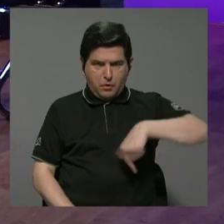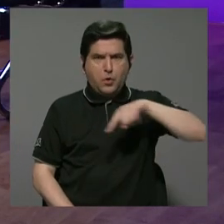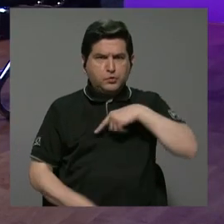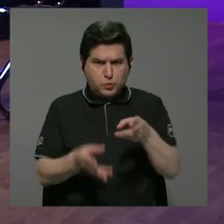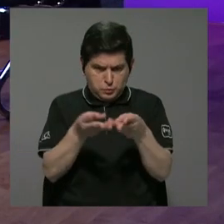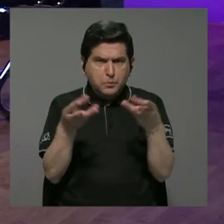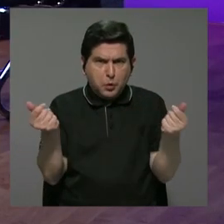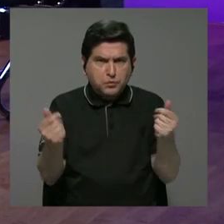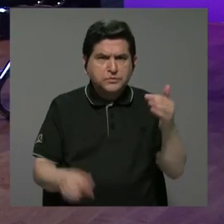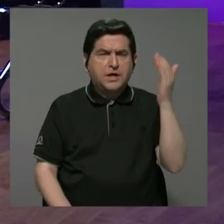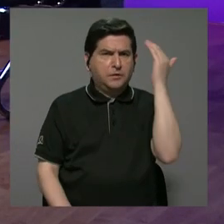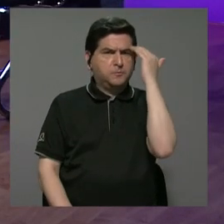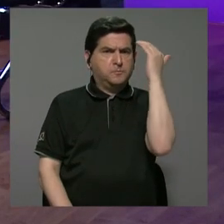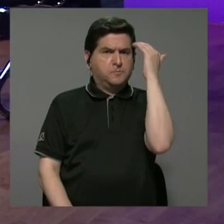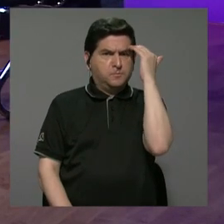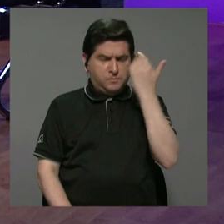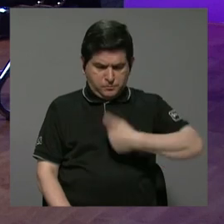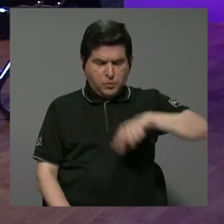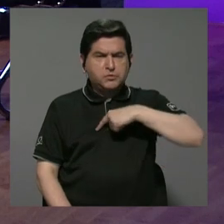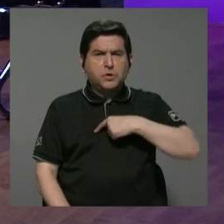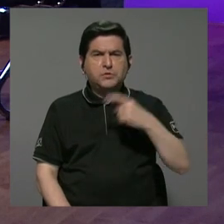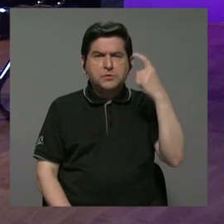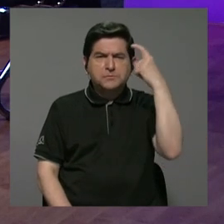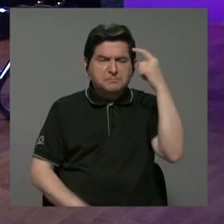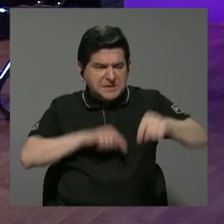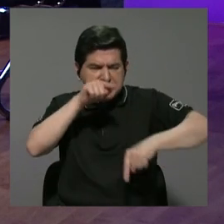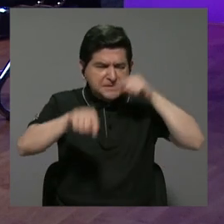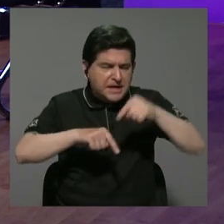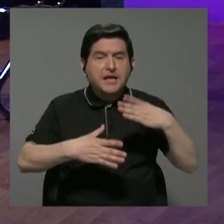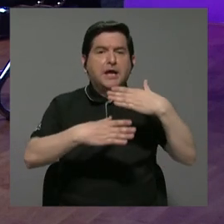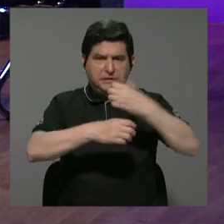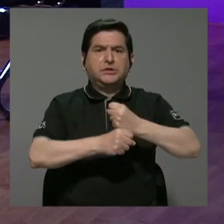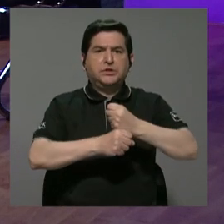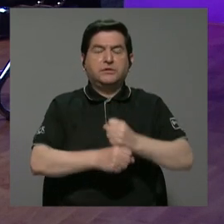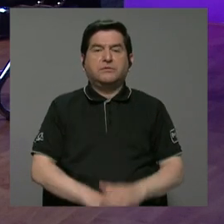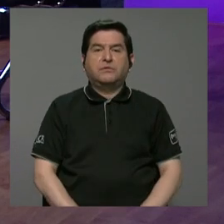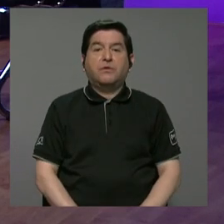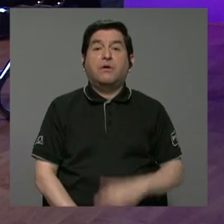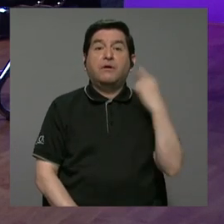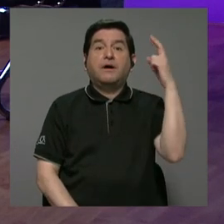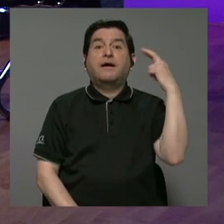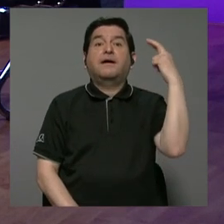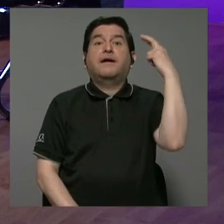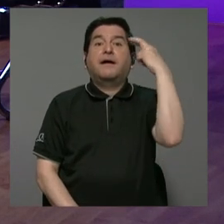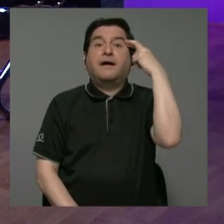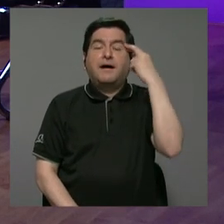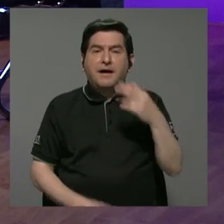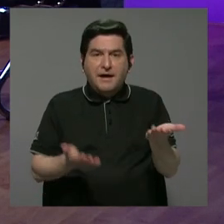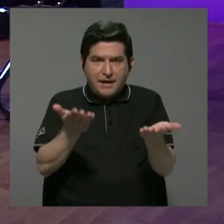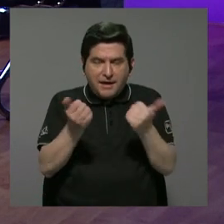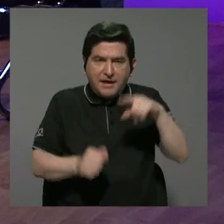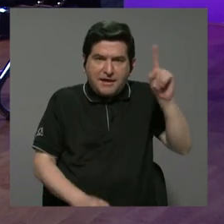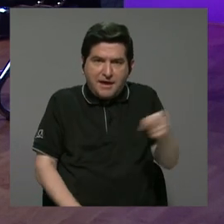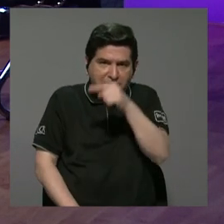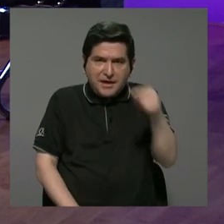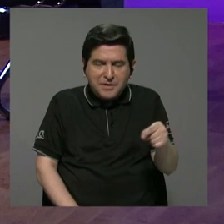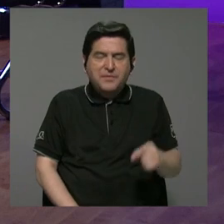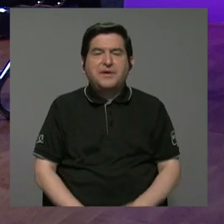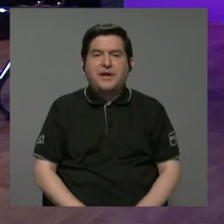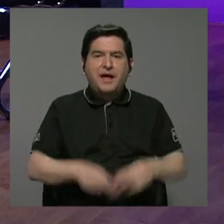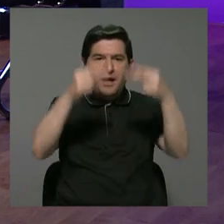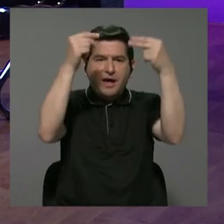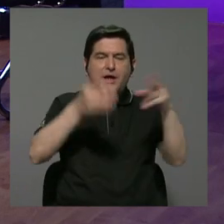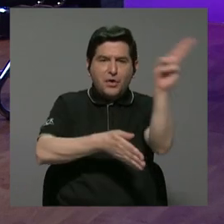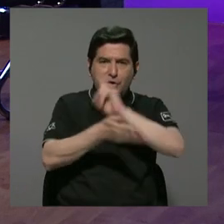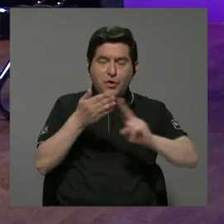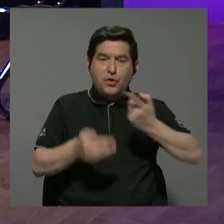generando, ¿verdad?, conciencia, estamos generando pensamiento crítico. Y precisamente por eso es que quieren quitar el presupuesto a, claro, las universidades. En